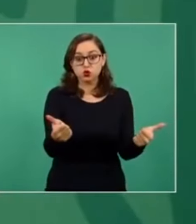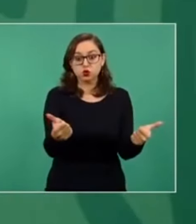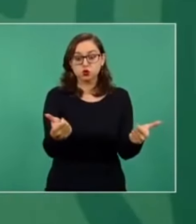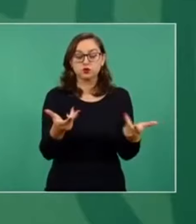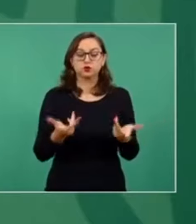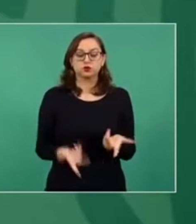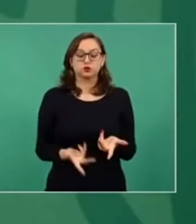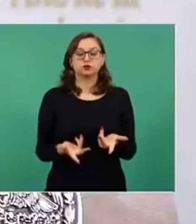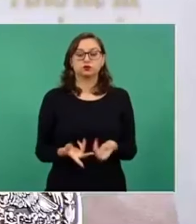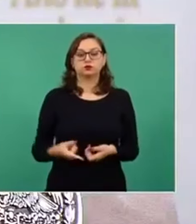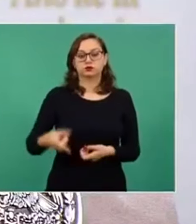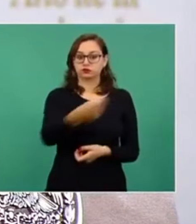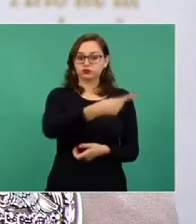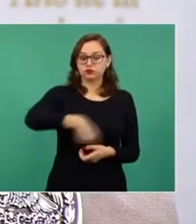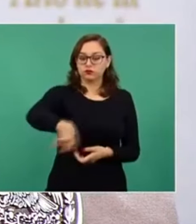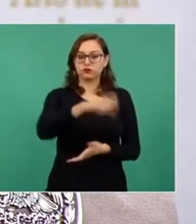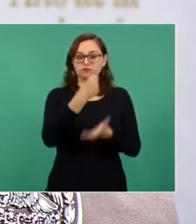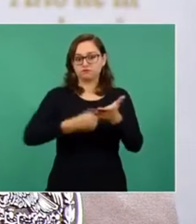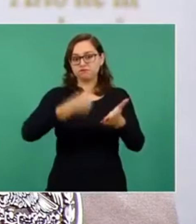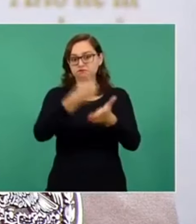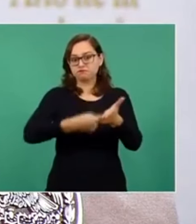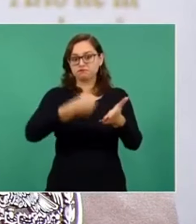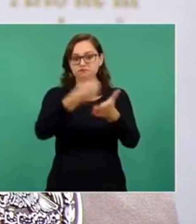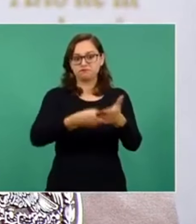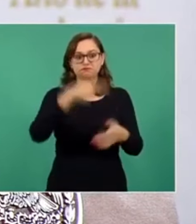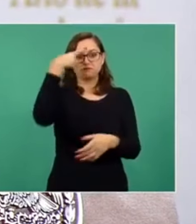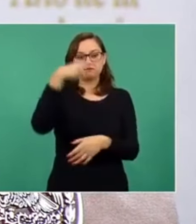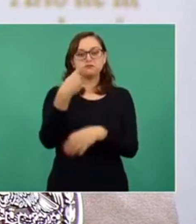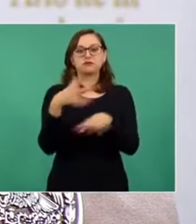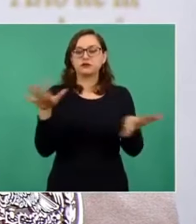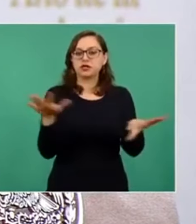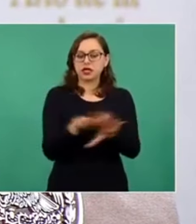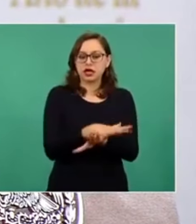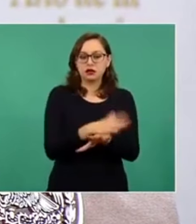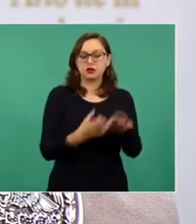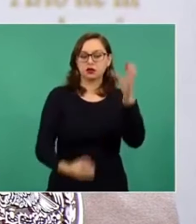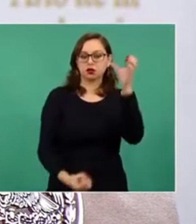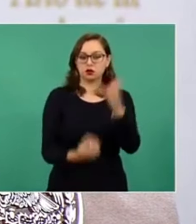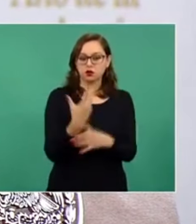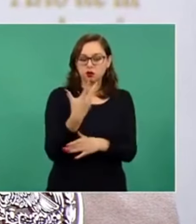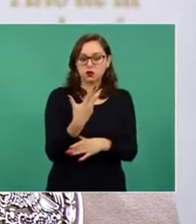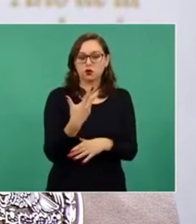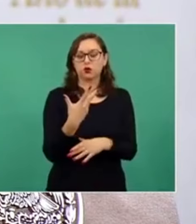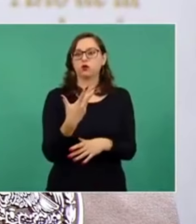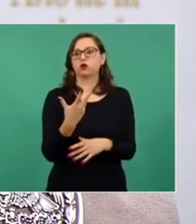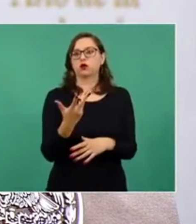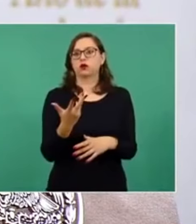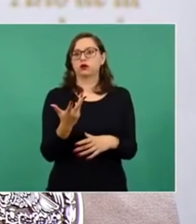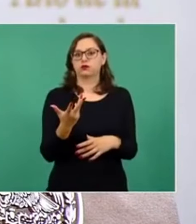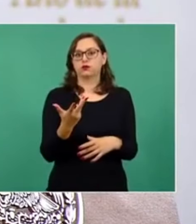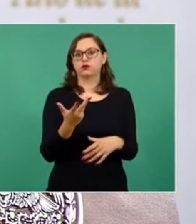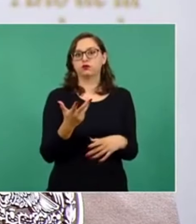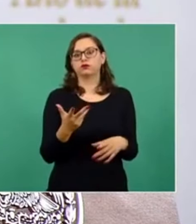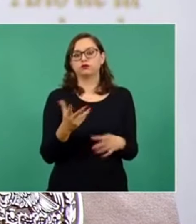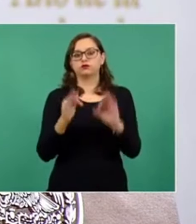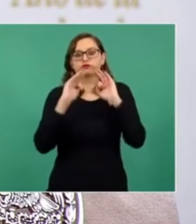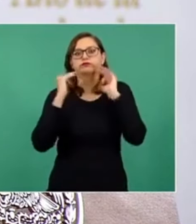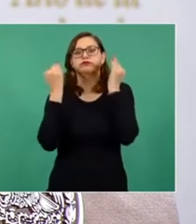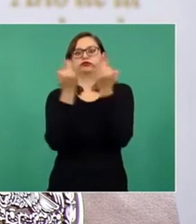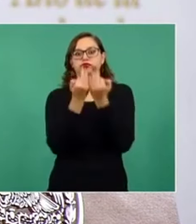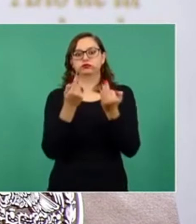la reforma por la renovación en el manejo